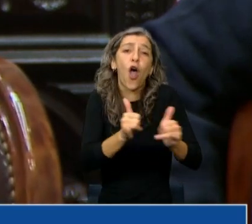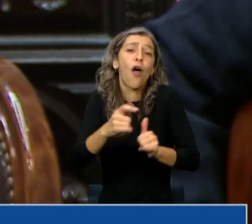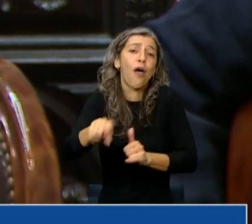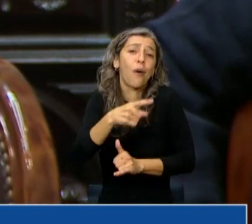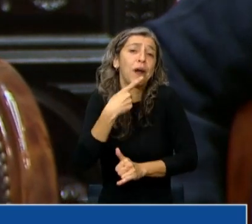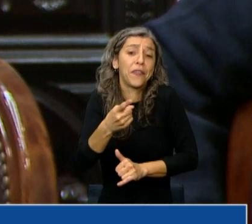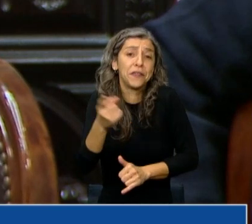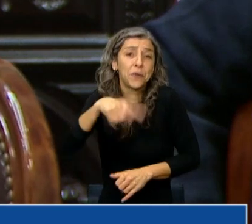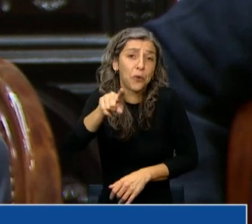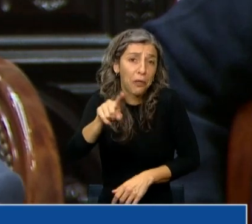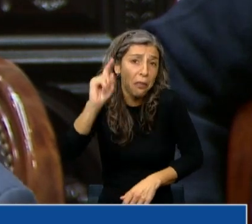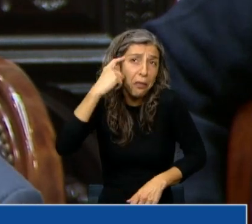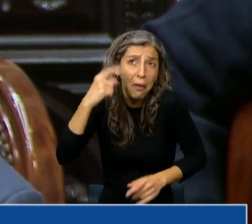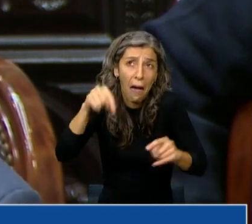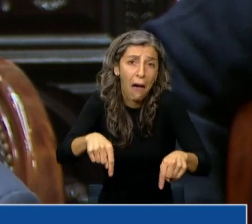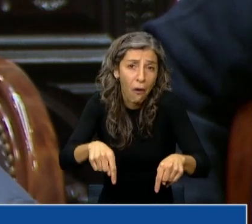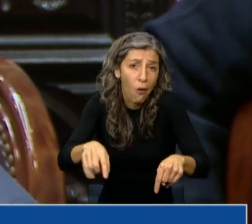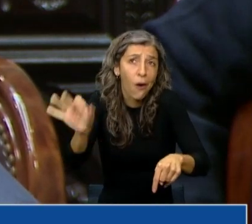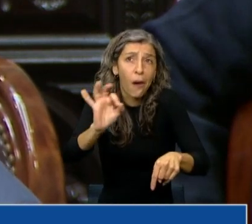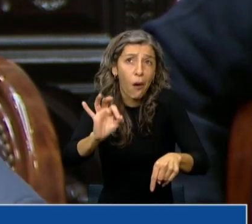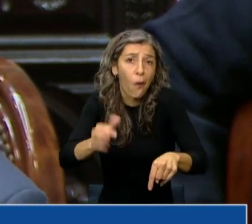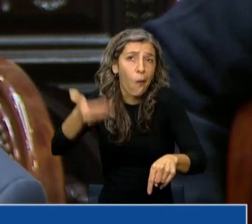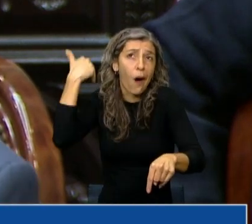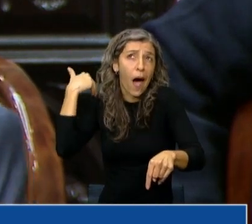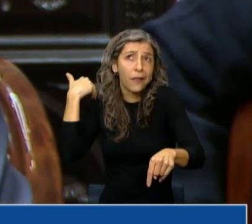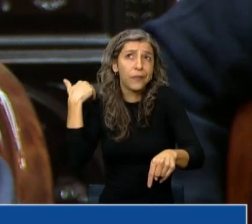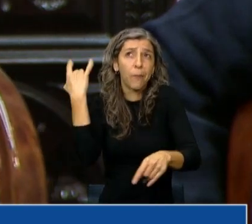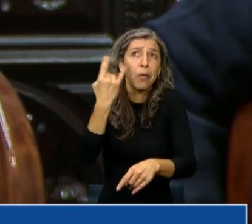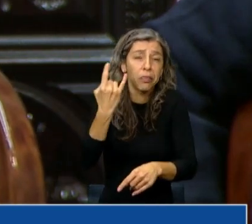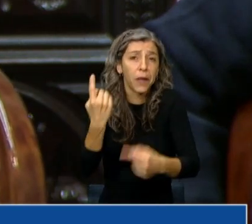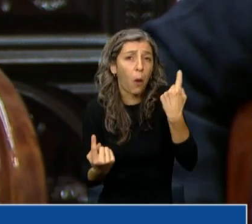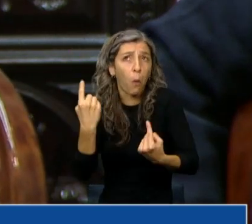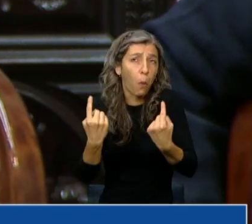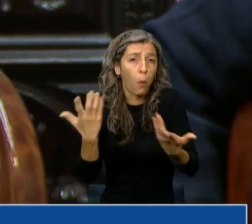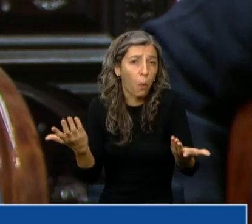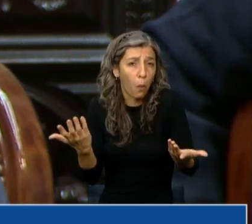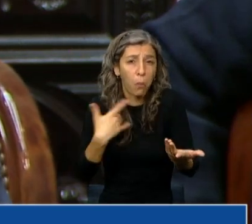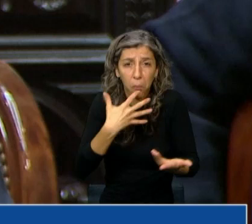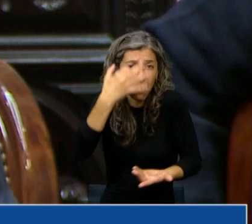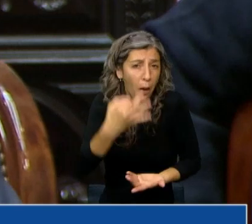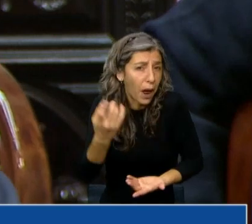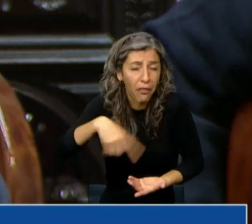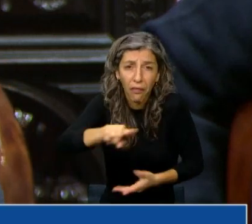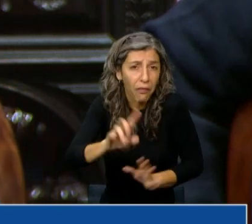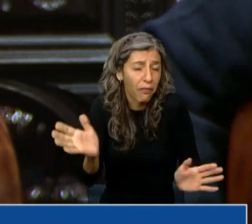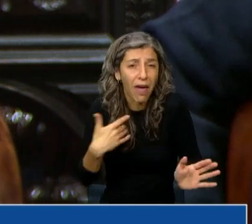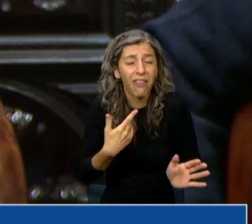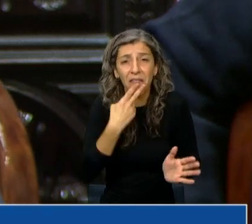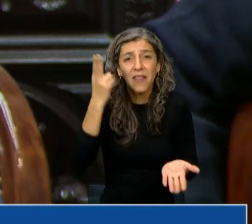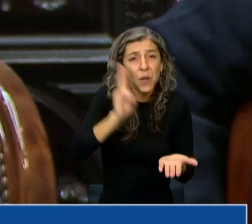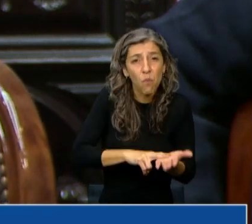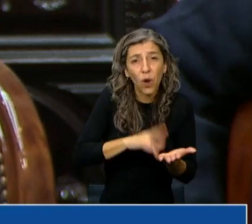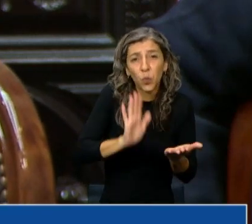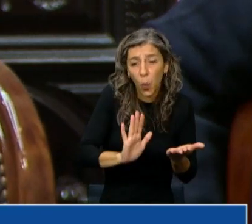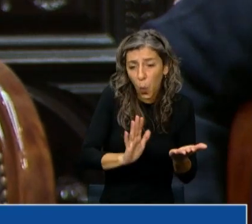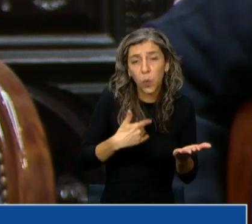fingieron demencia antes o fingen demencia ahora. Porque resulta ser que es un impuesto progresivo que no se